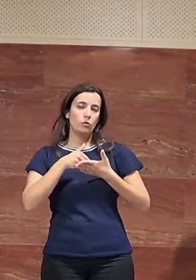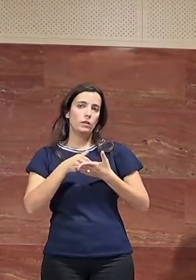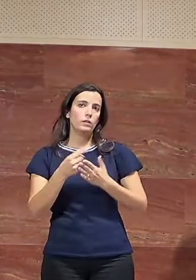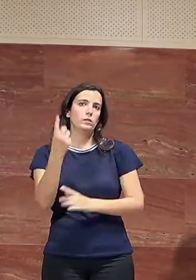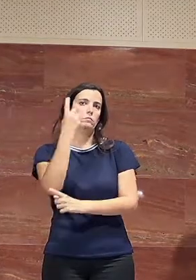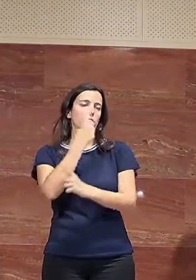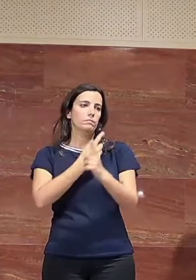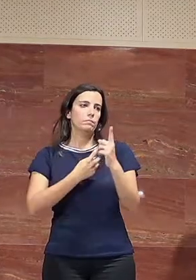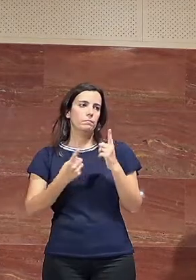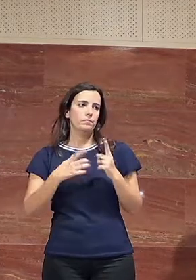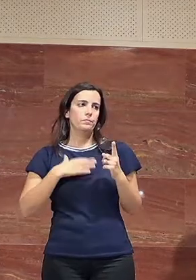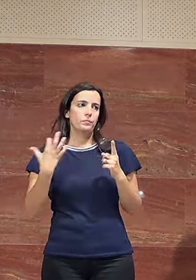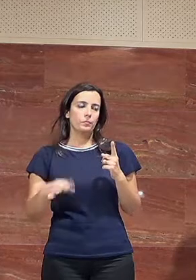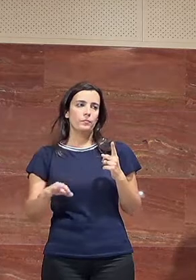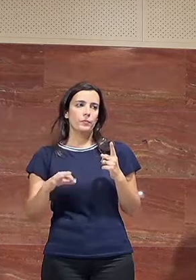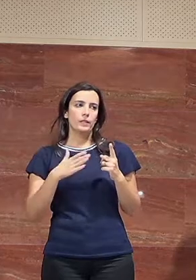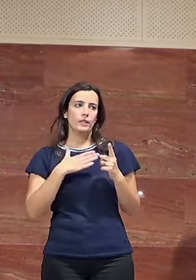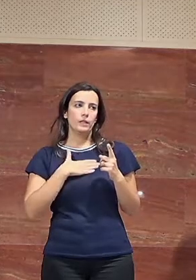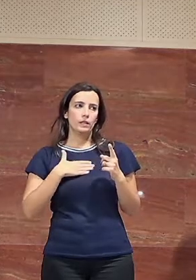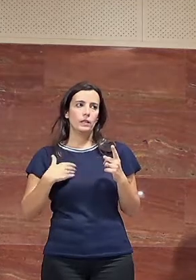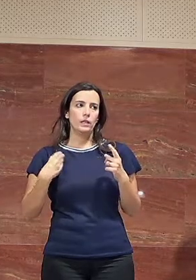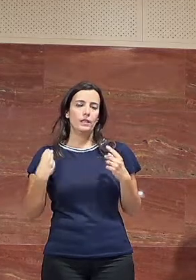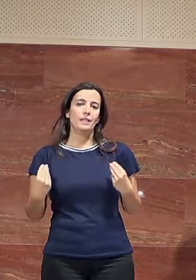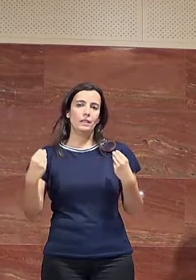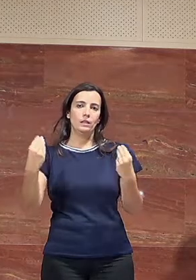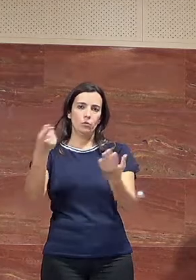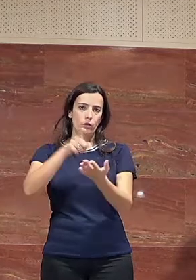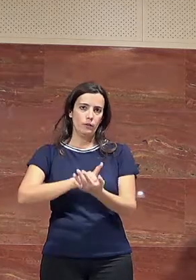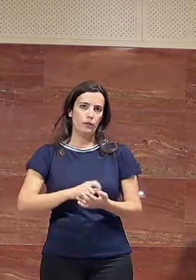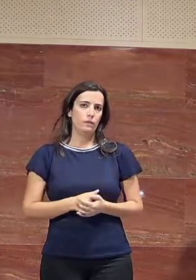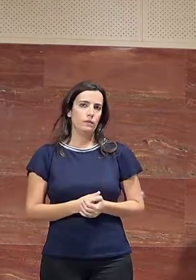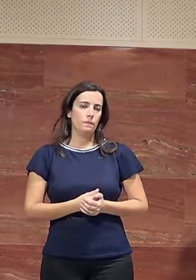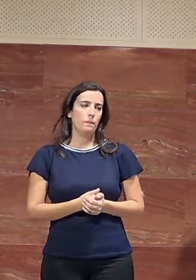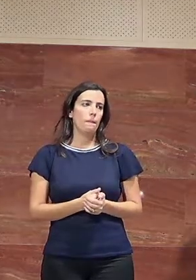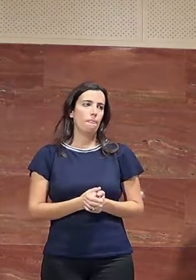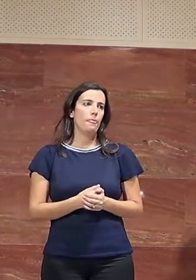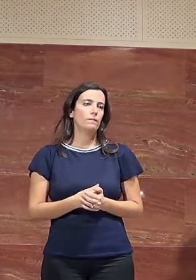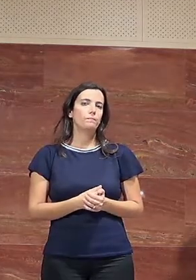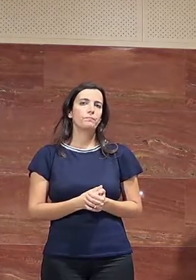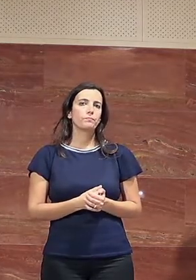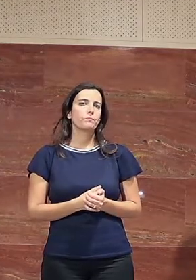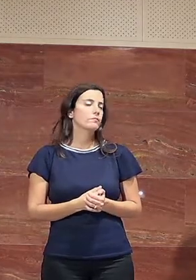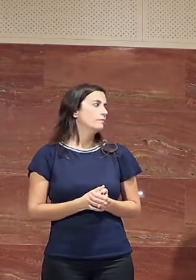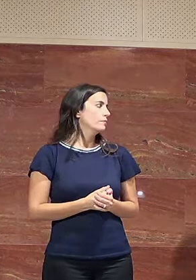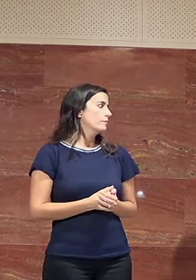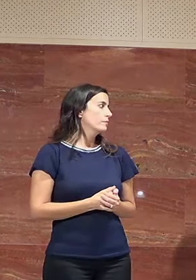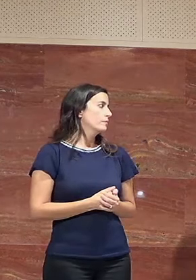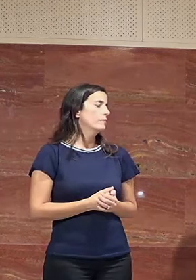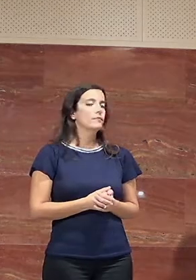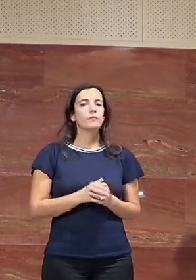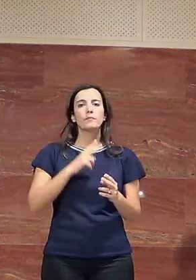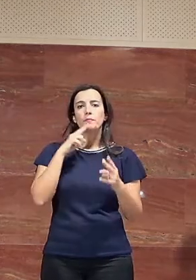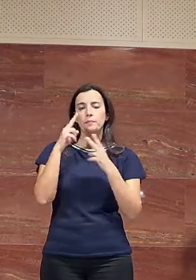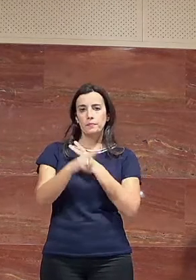determinado requieren otra vez la instalación, ¿no? Sí, como remate de esto que estábamos diciendo,